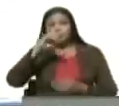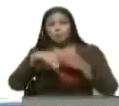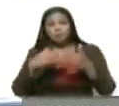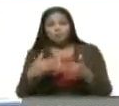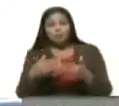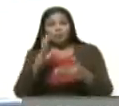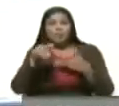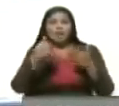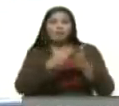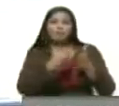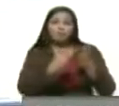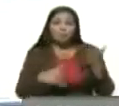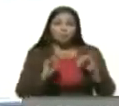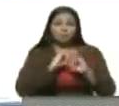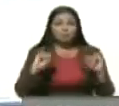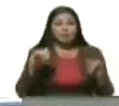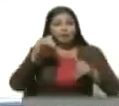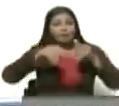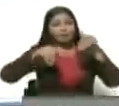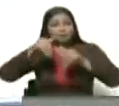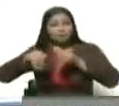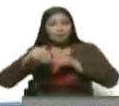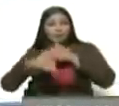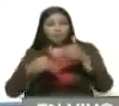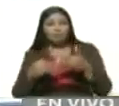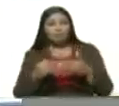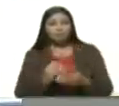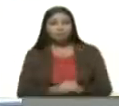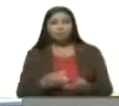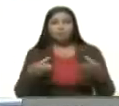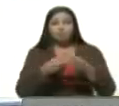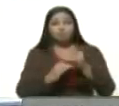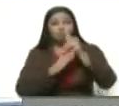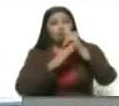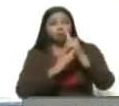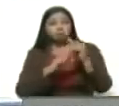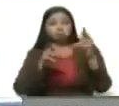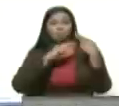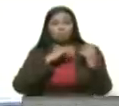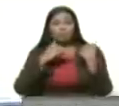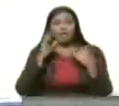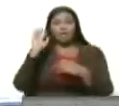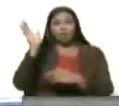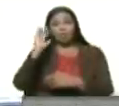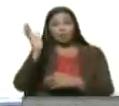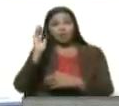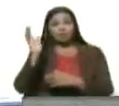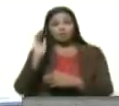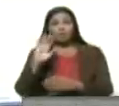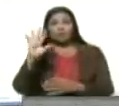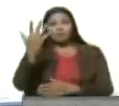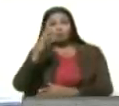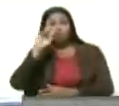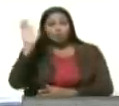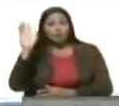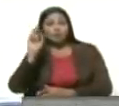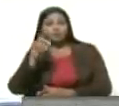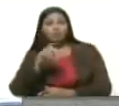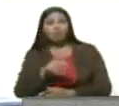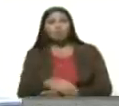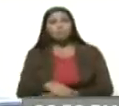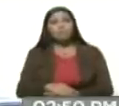la propuesta para la elección de los delegados y las delegadas al Congreso, al quinto Congreso del Partido